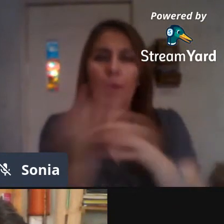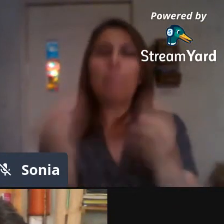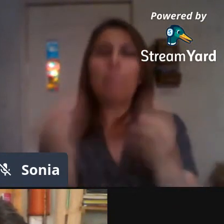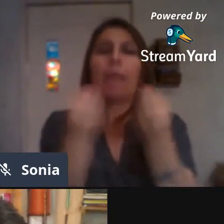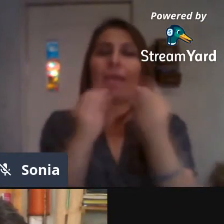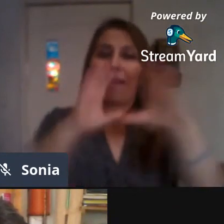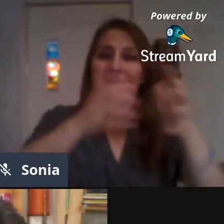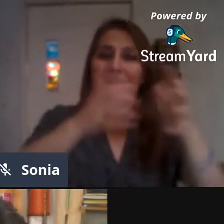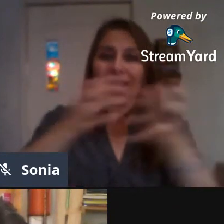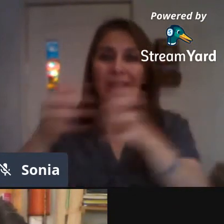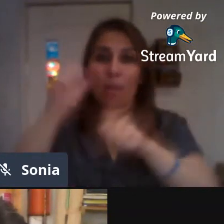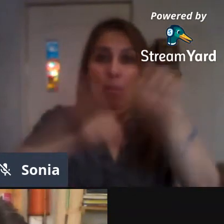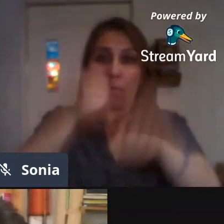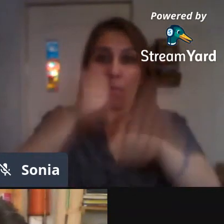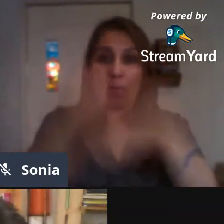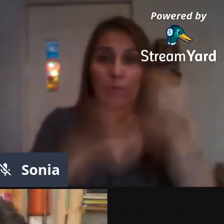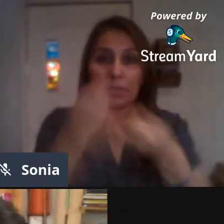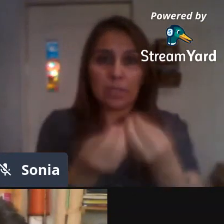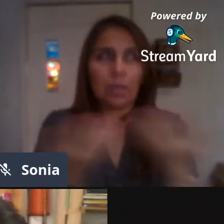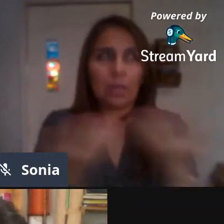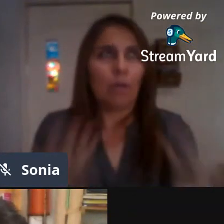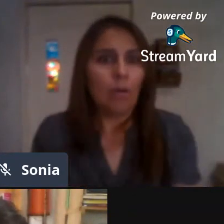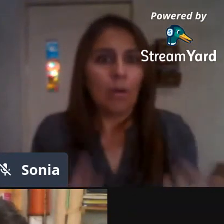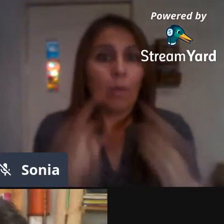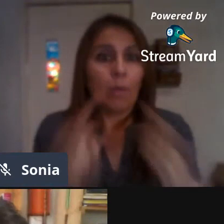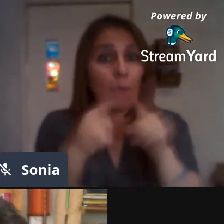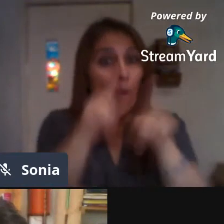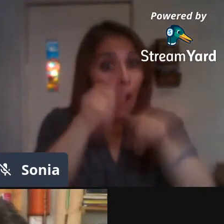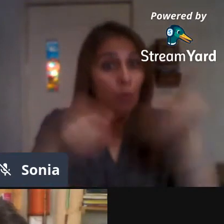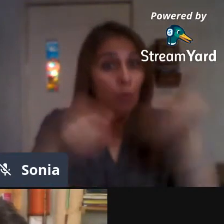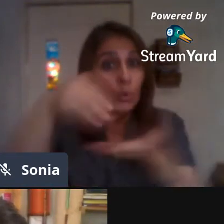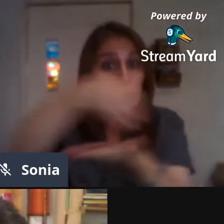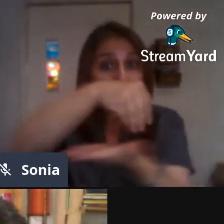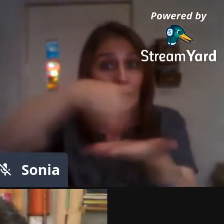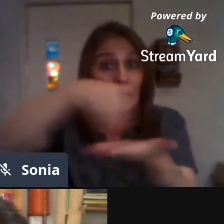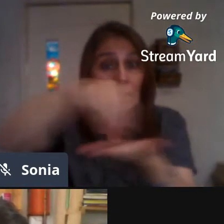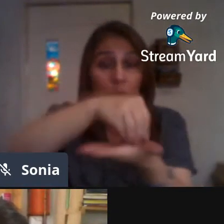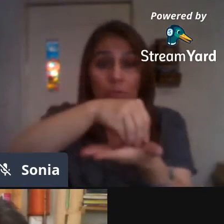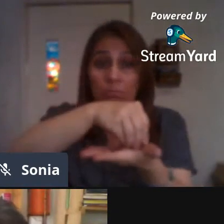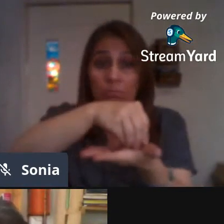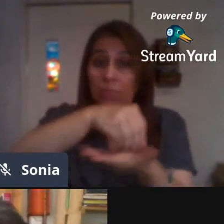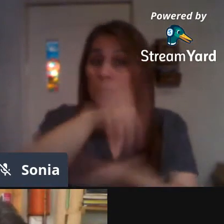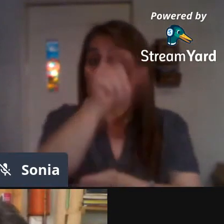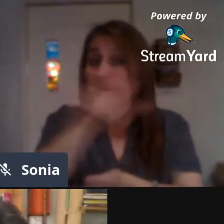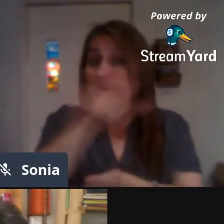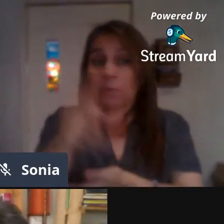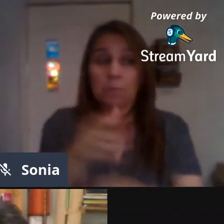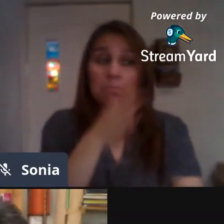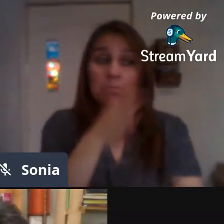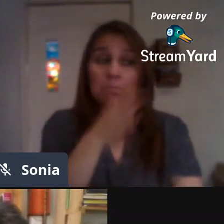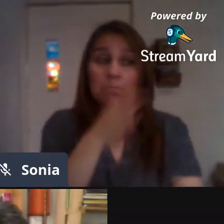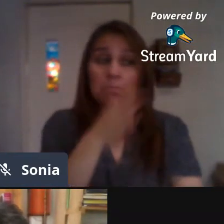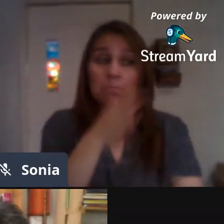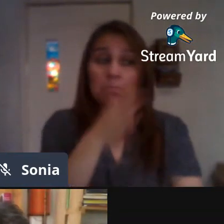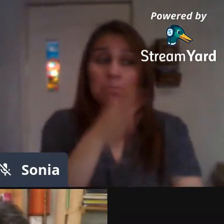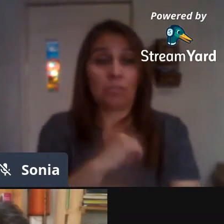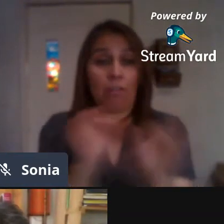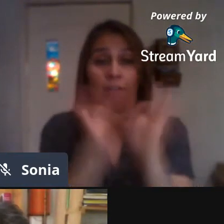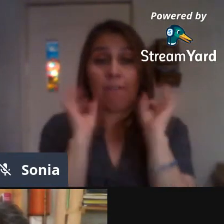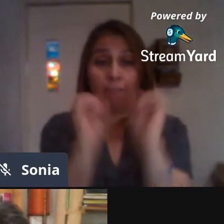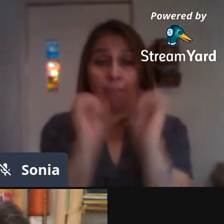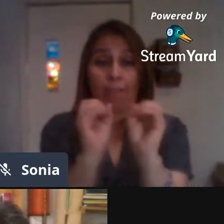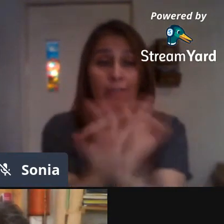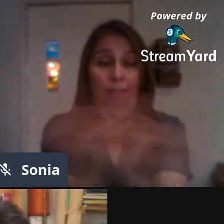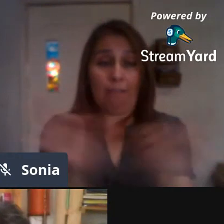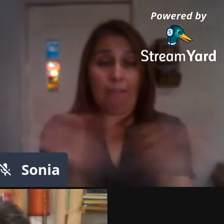ahí en nuestros territorios personas que todavía carecen de estos elementos y lamentablemente se ve